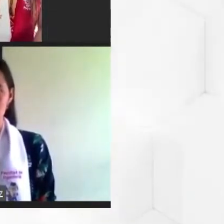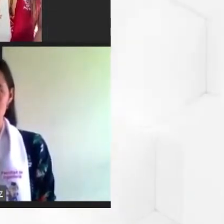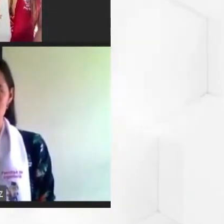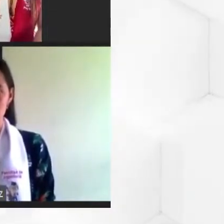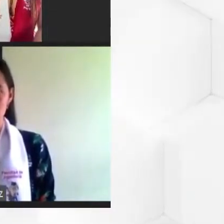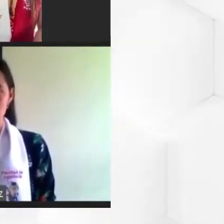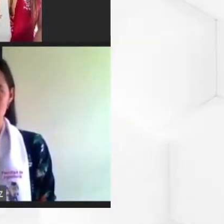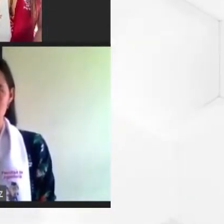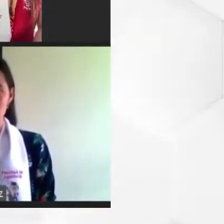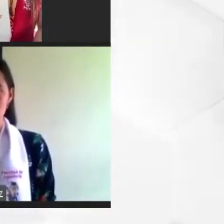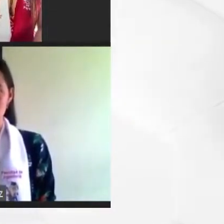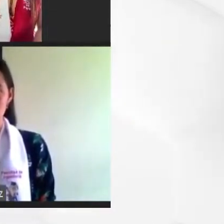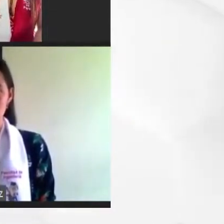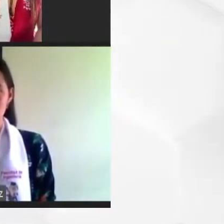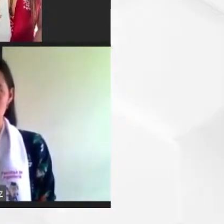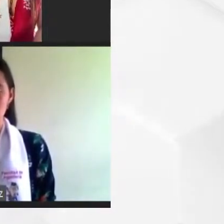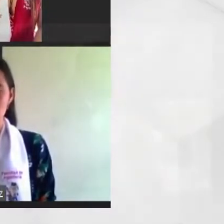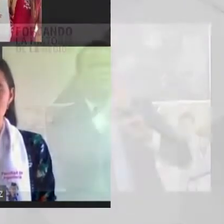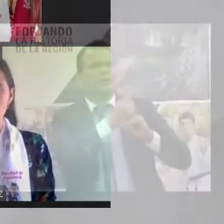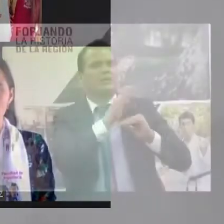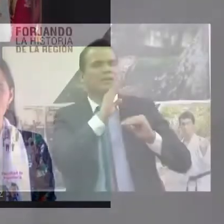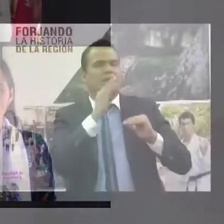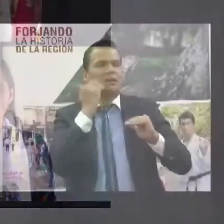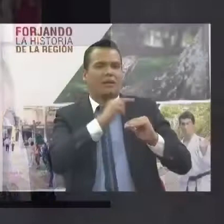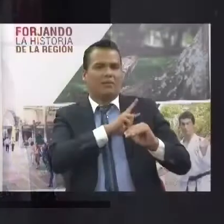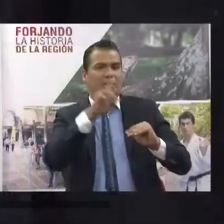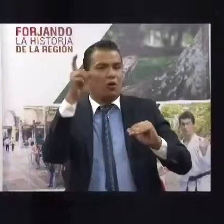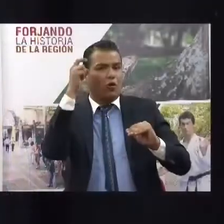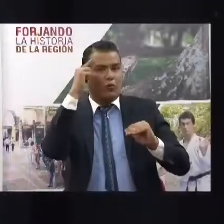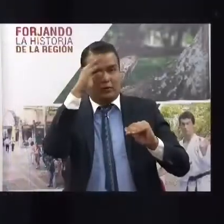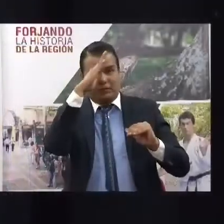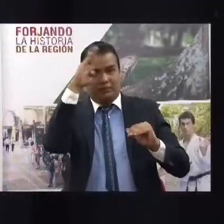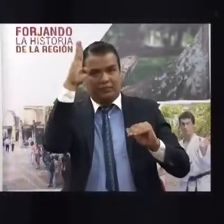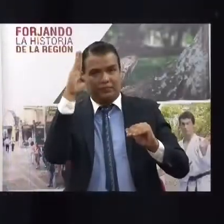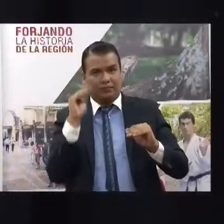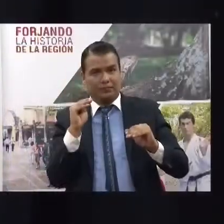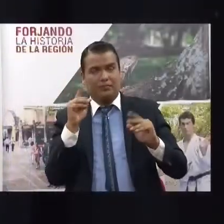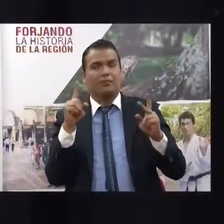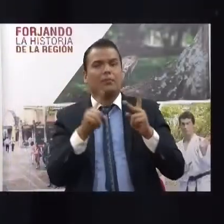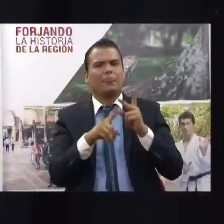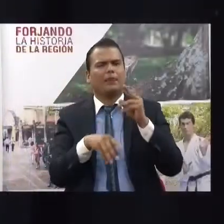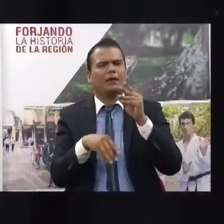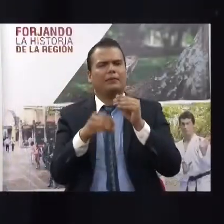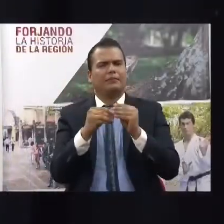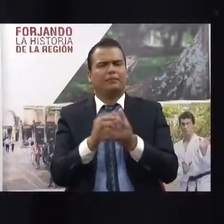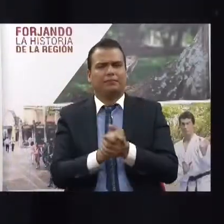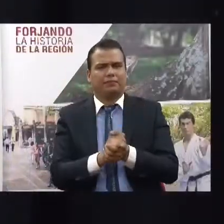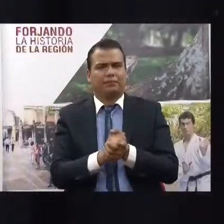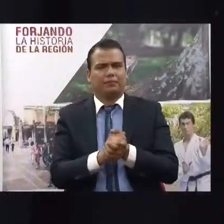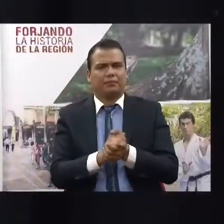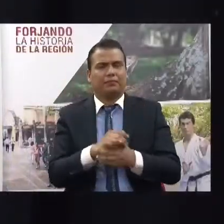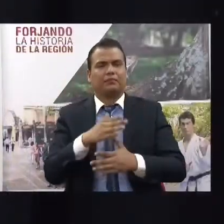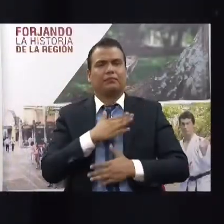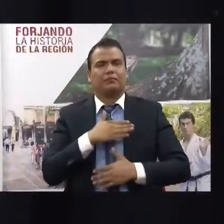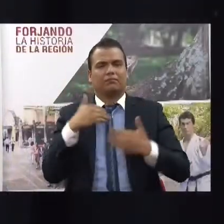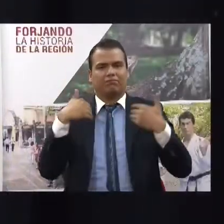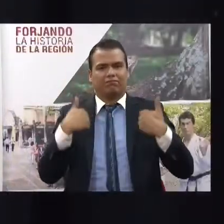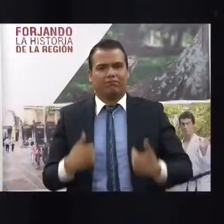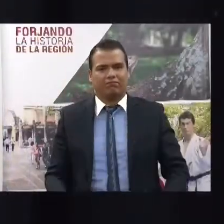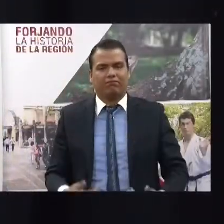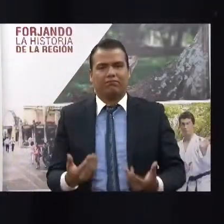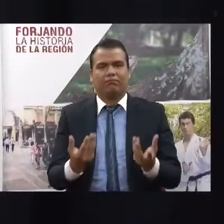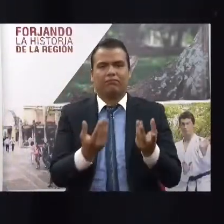universidad, presidido por nuestra gobernadora Clara Luz Roldán. También quiero saludarles en nombre de todos